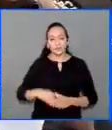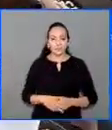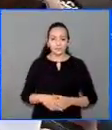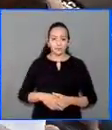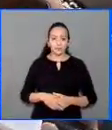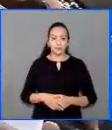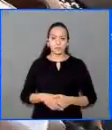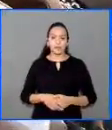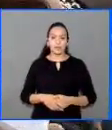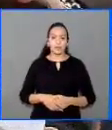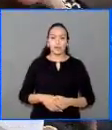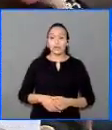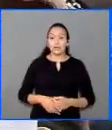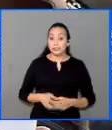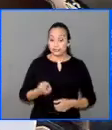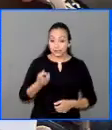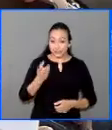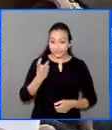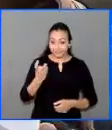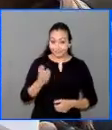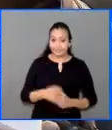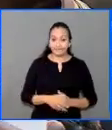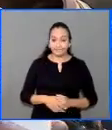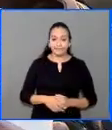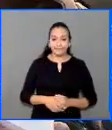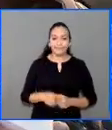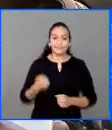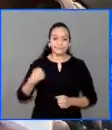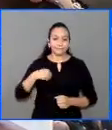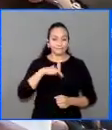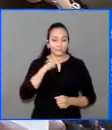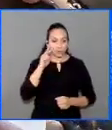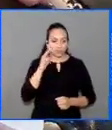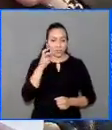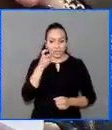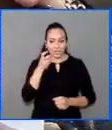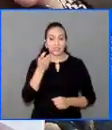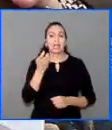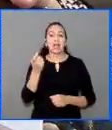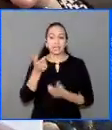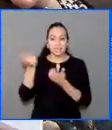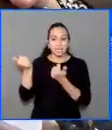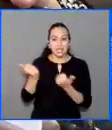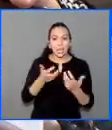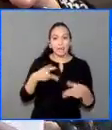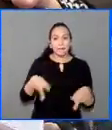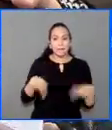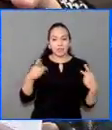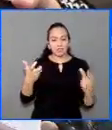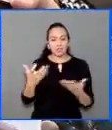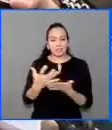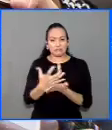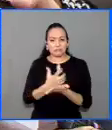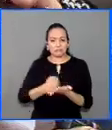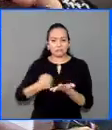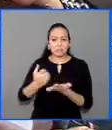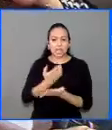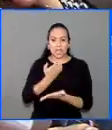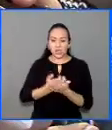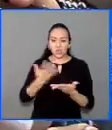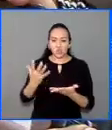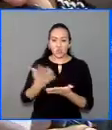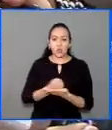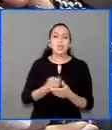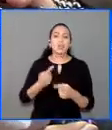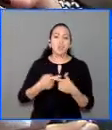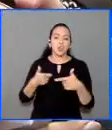es el boquete económico, comercial, que realizan estos grupos de